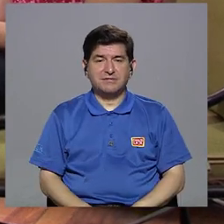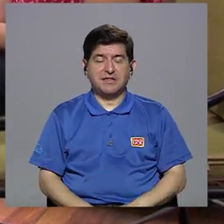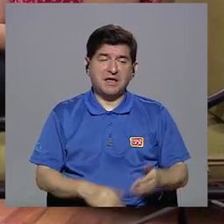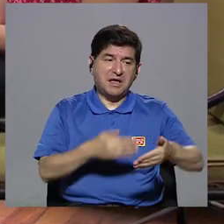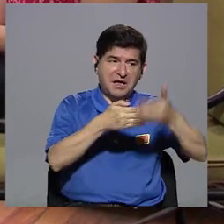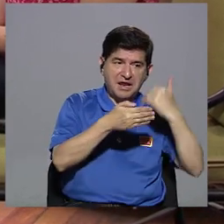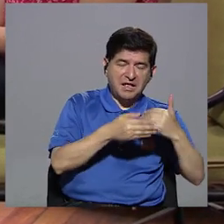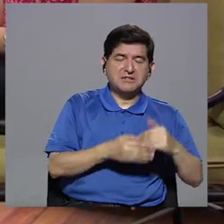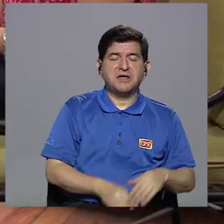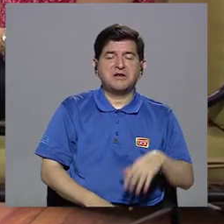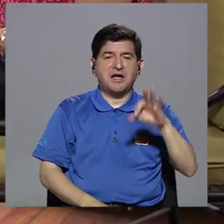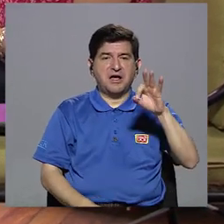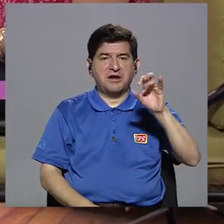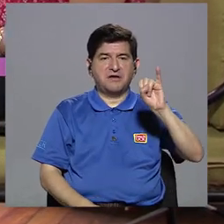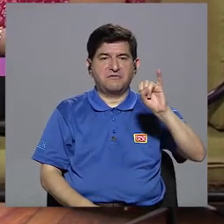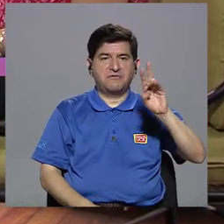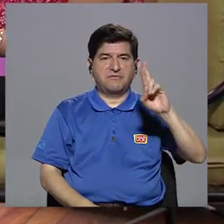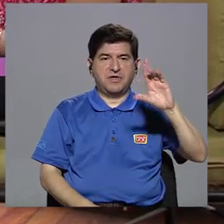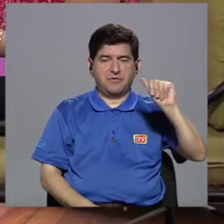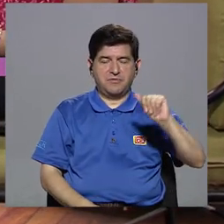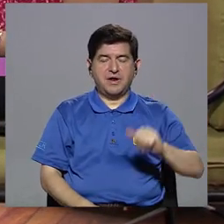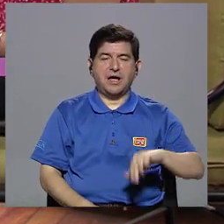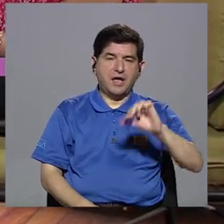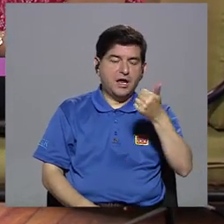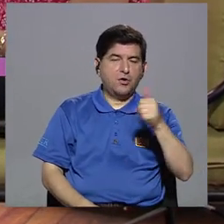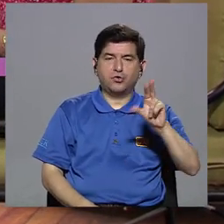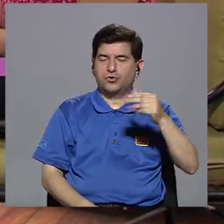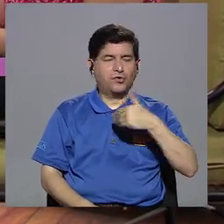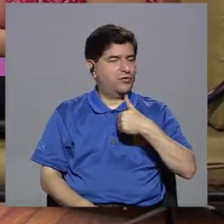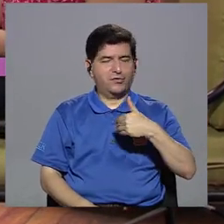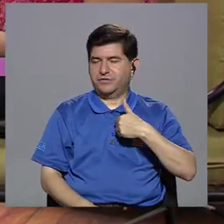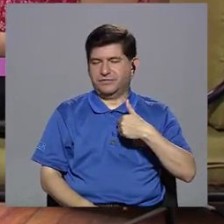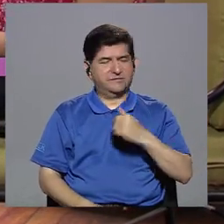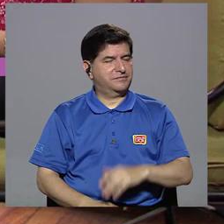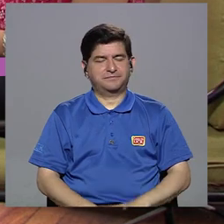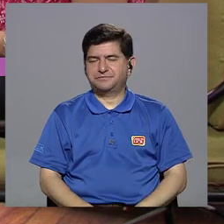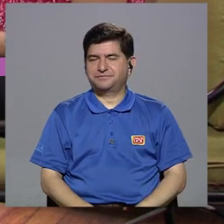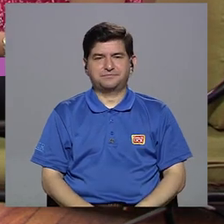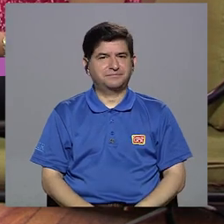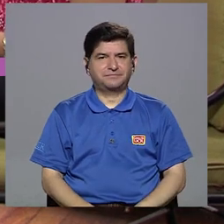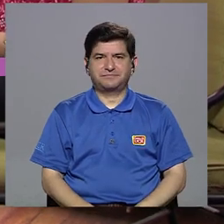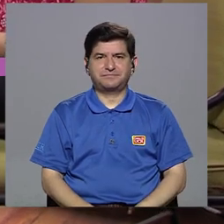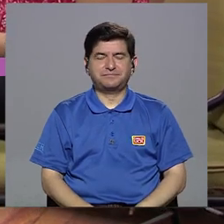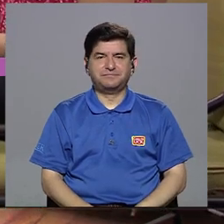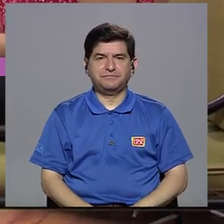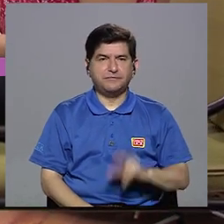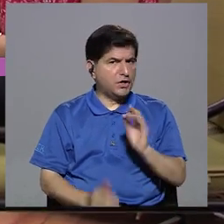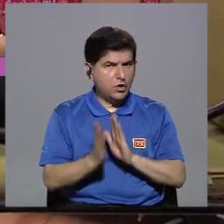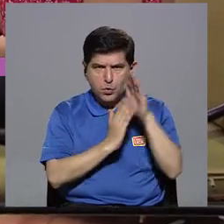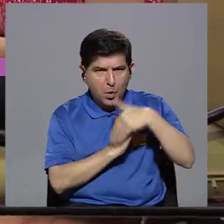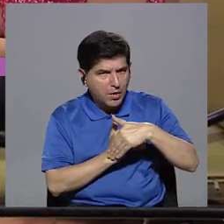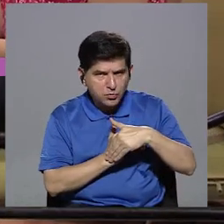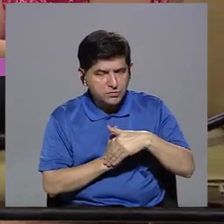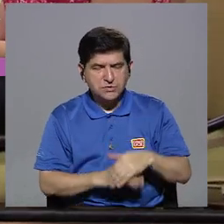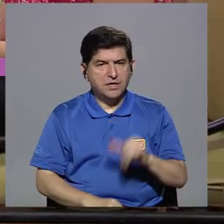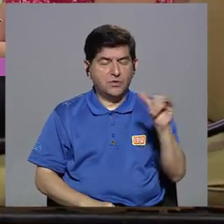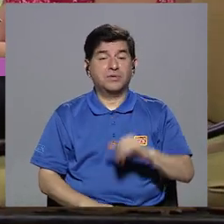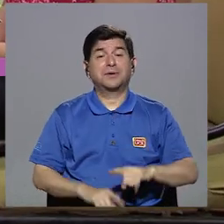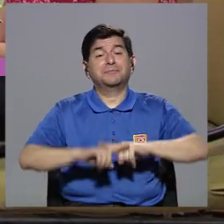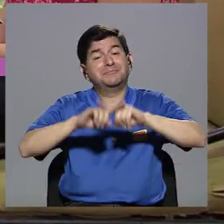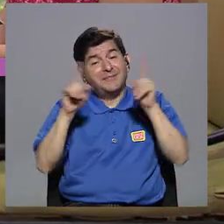que el pan integral tiene un poquito de fibra lo cual es bueno y el banco no integral pues casi no tiene fibra y no pensar en nada